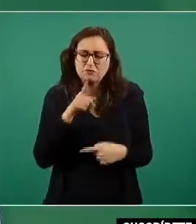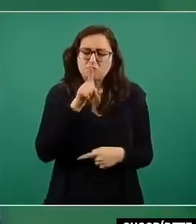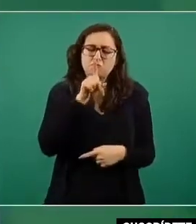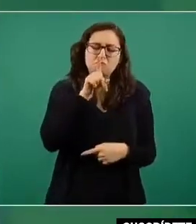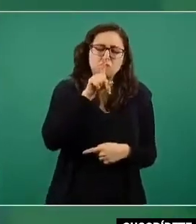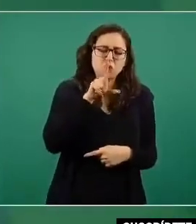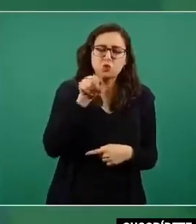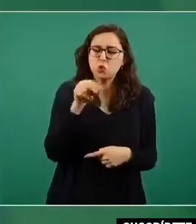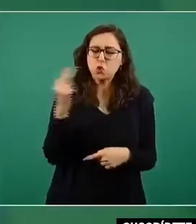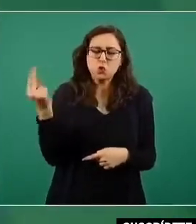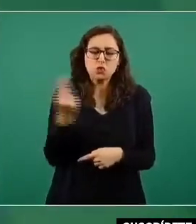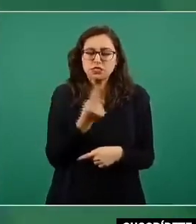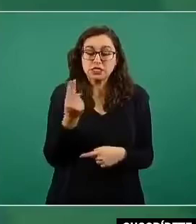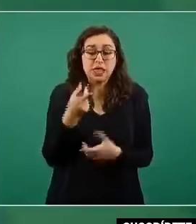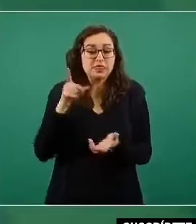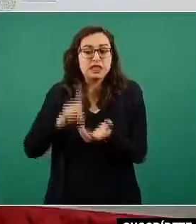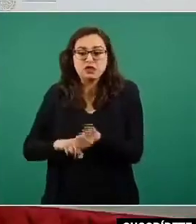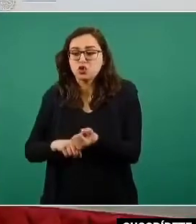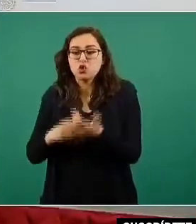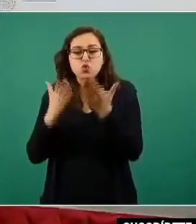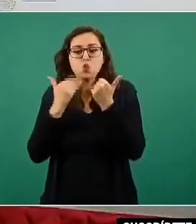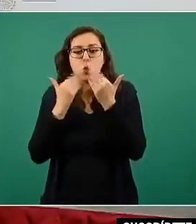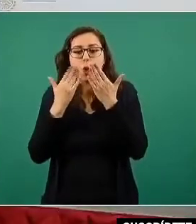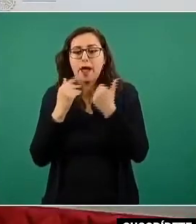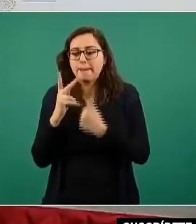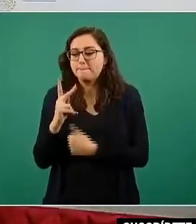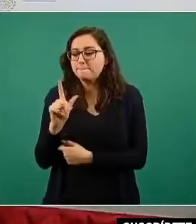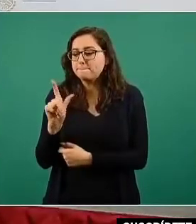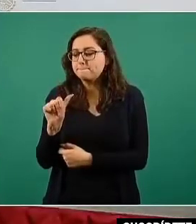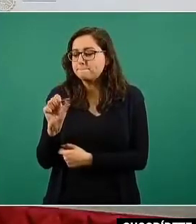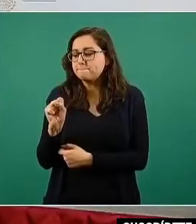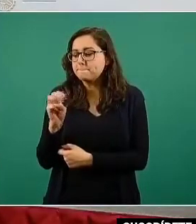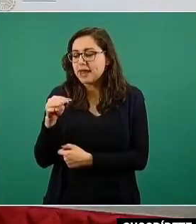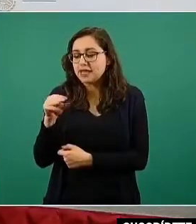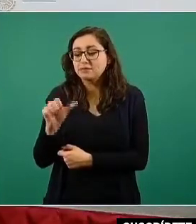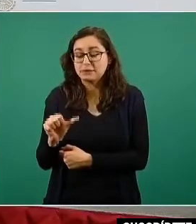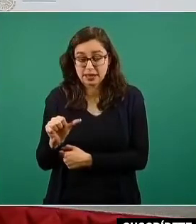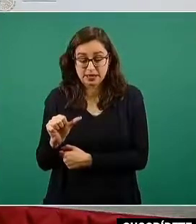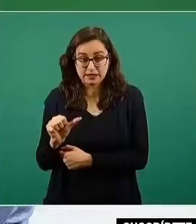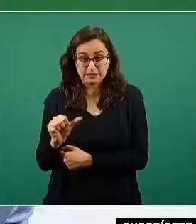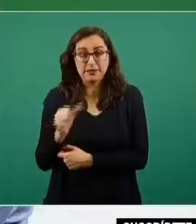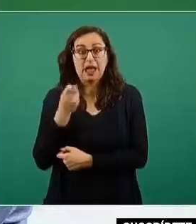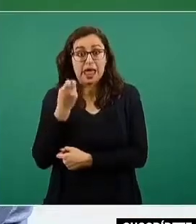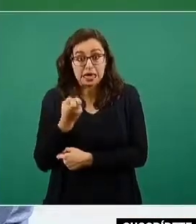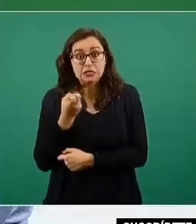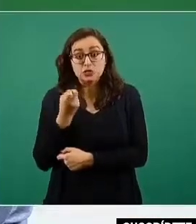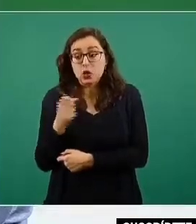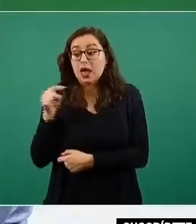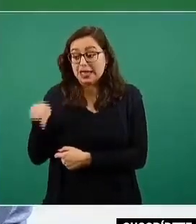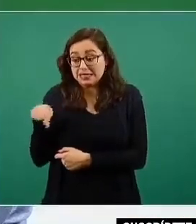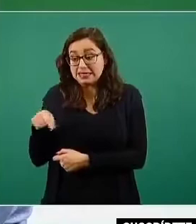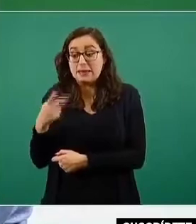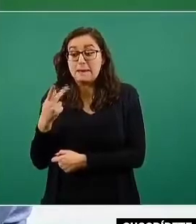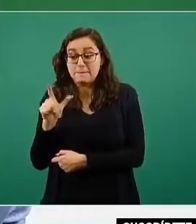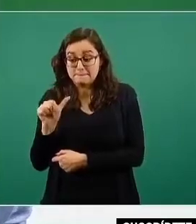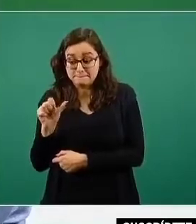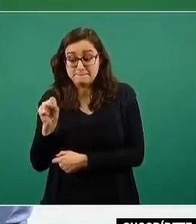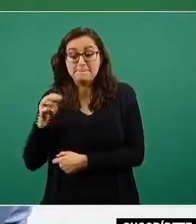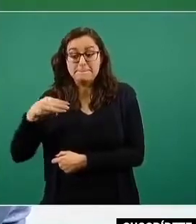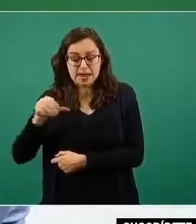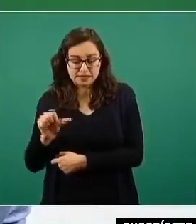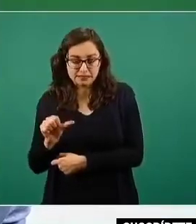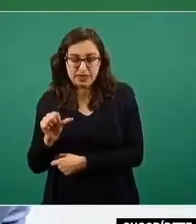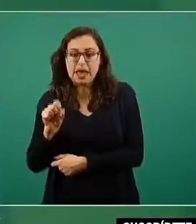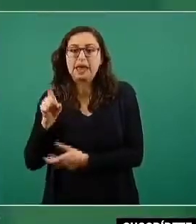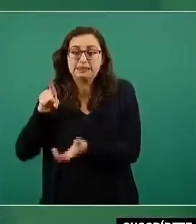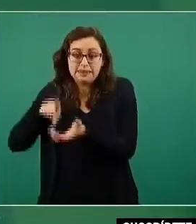estos productos no tiene plasma, y el plasma es donde pueden estar los anticuerpos que se inducen con